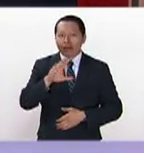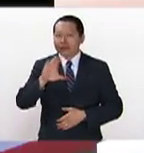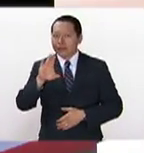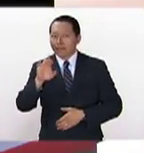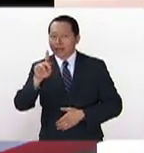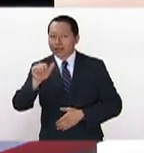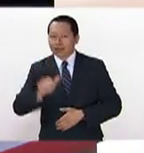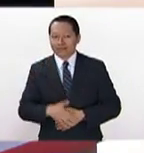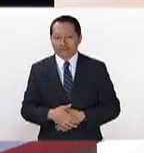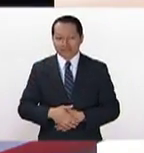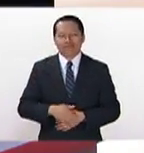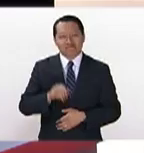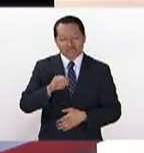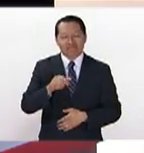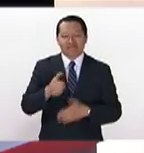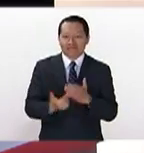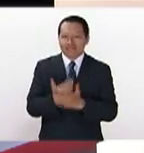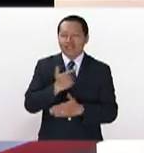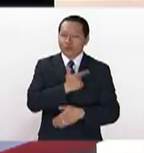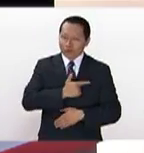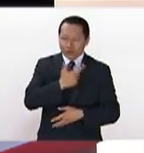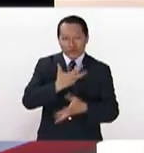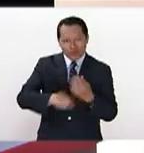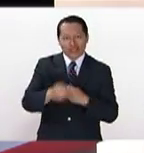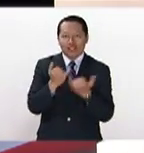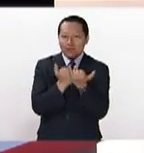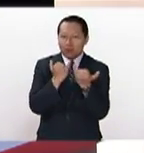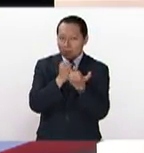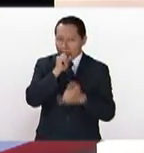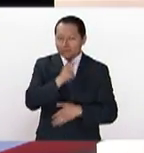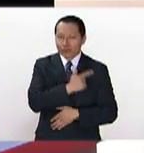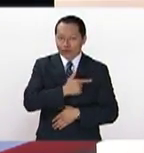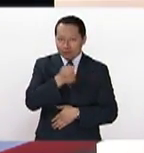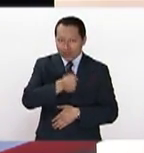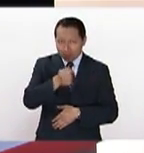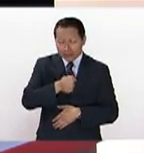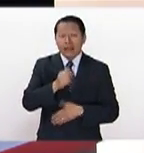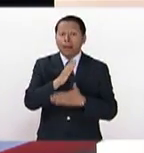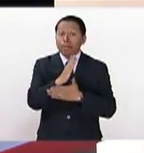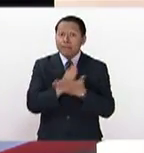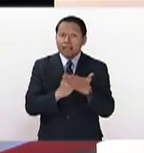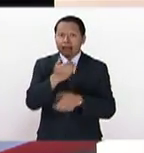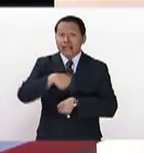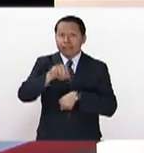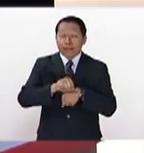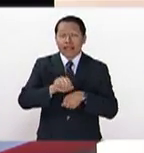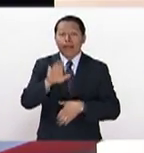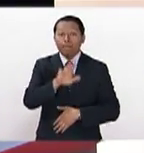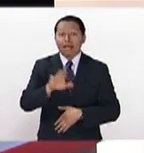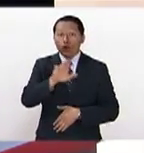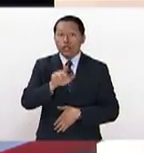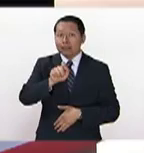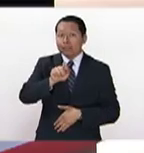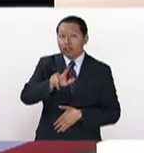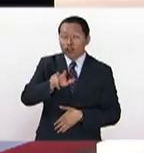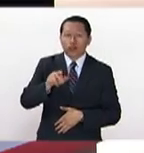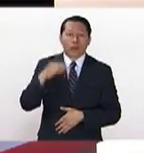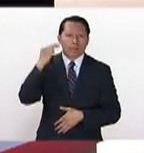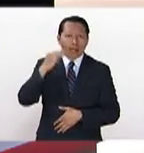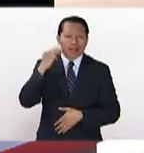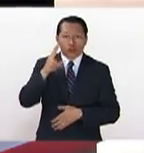Omar. Y como cada mañana, el gusto es mío, Pati, es un placer saludarte en mitad de semana. Ya llegamos al miércoles 28 de marzo